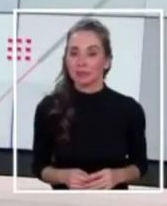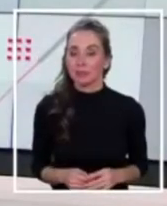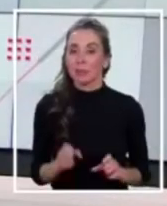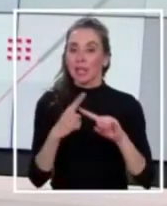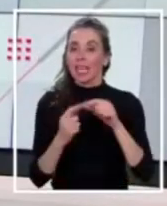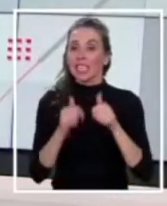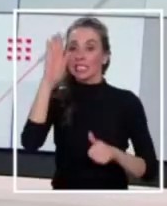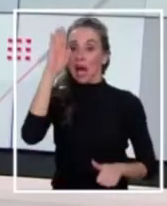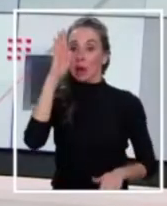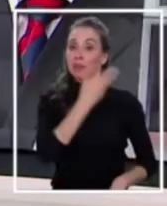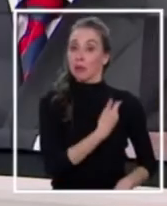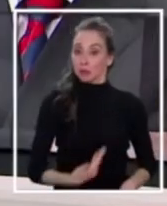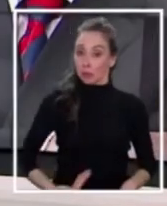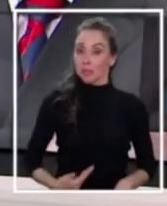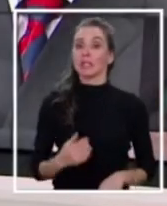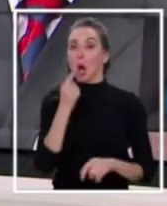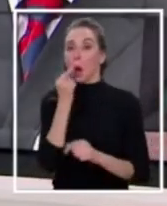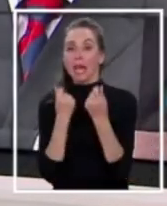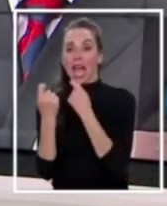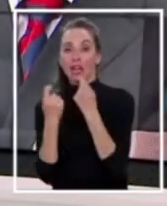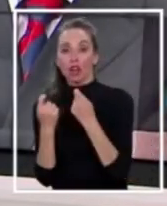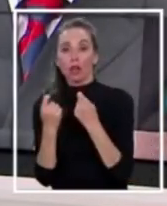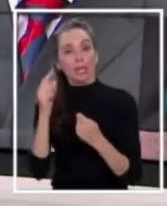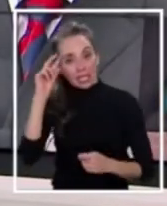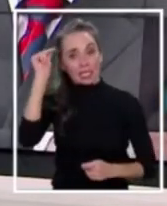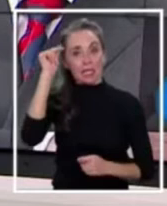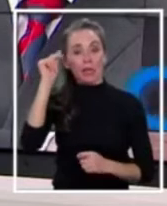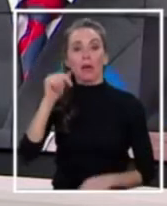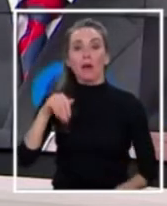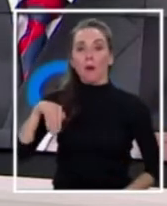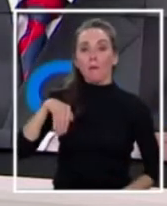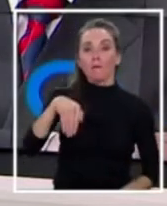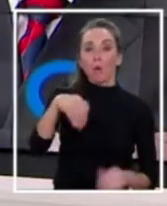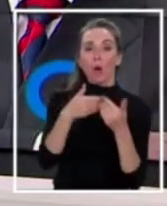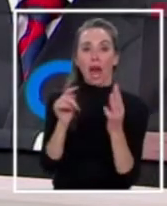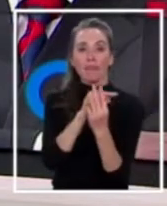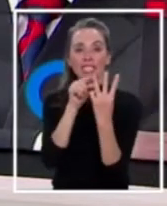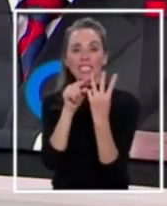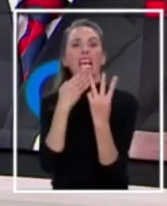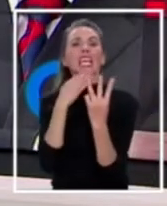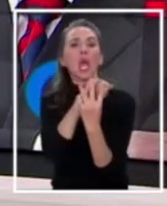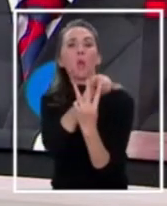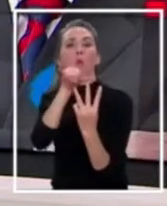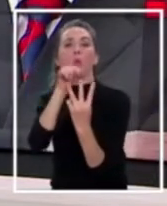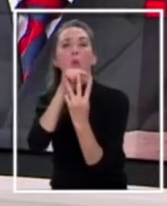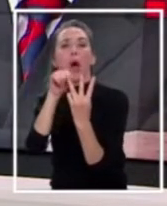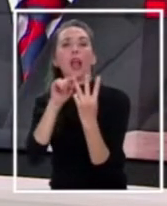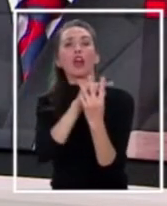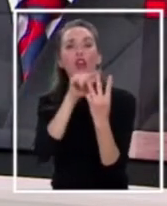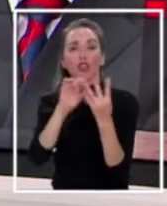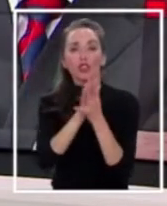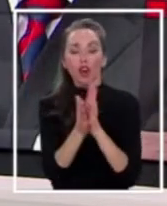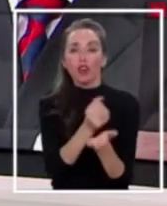Un ex candidato a la moneda, un economista e incluso la gestora del llamado Bus de la Libertad. ¿Qué tienen ellos en común? Bueno, todos realizaron